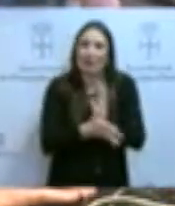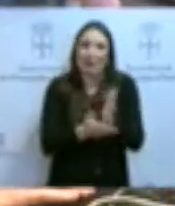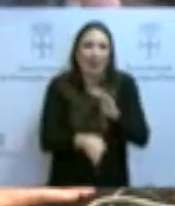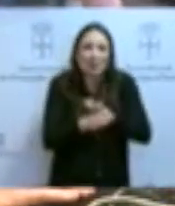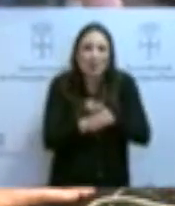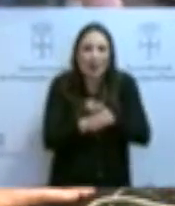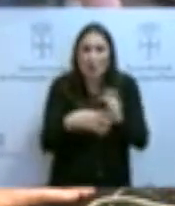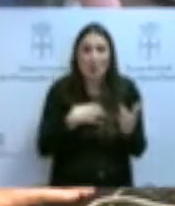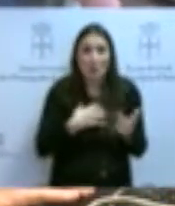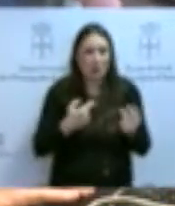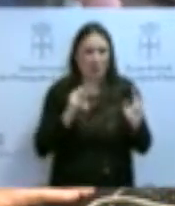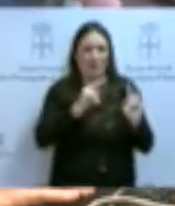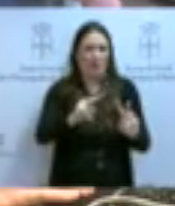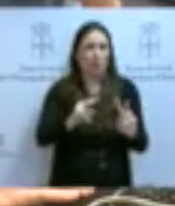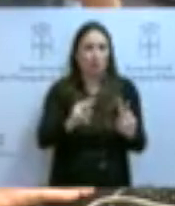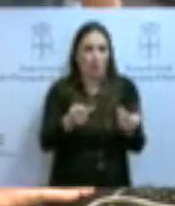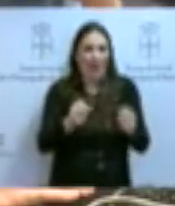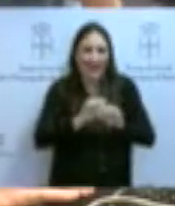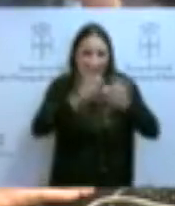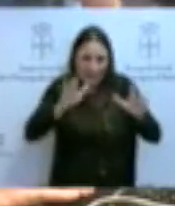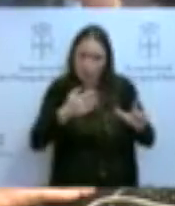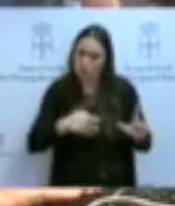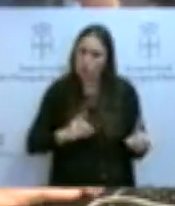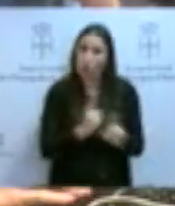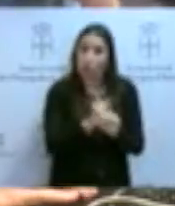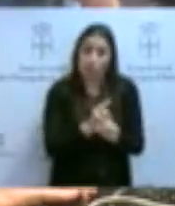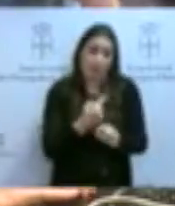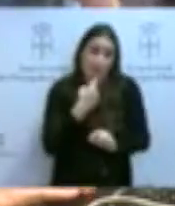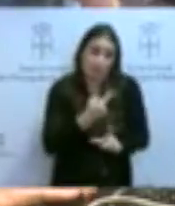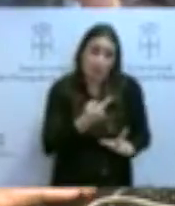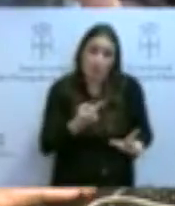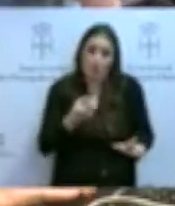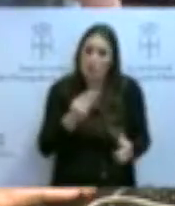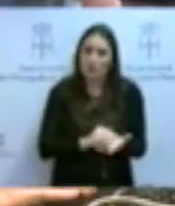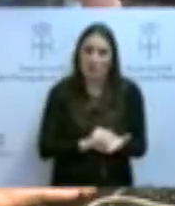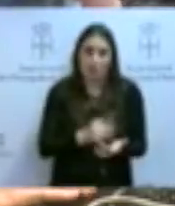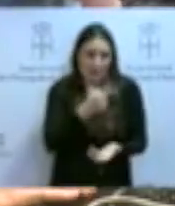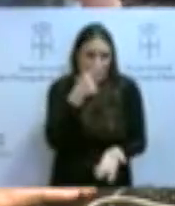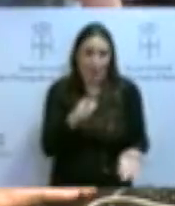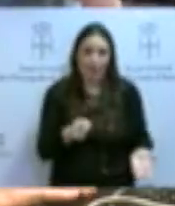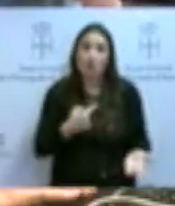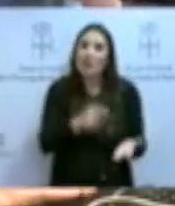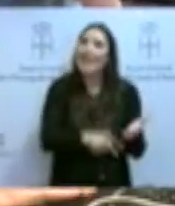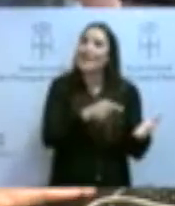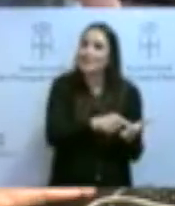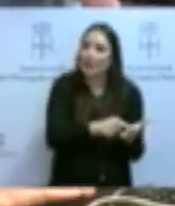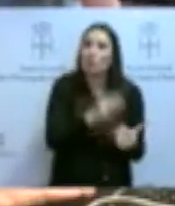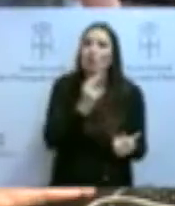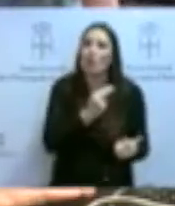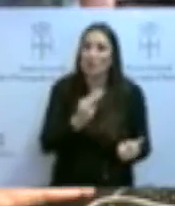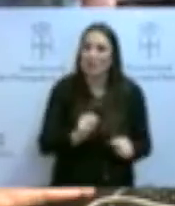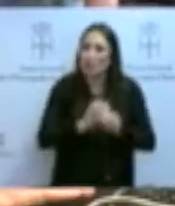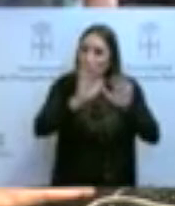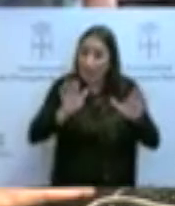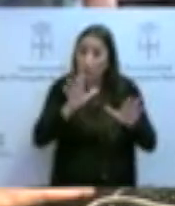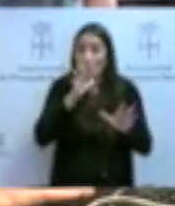y nuestra visión es absolutamente crítica. Y usted lo sabe porque ya lo manifestamos varias veces. Y le exigimos también unos compromisos claros para